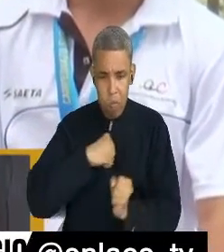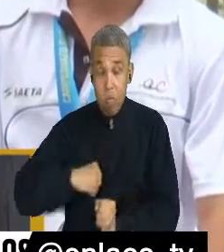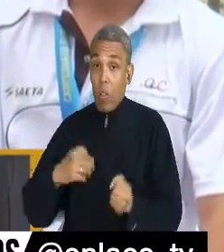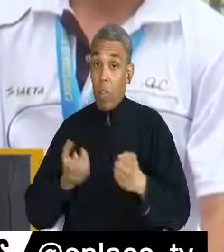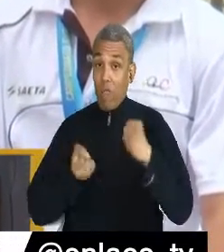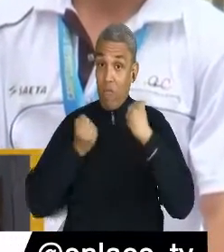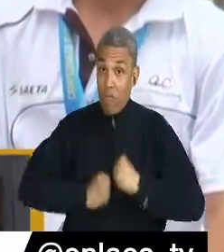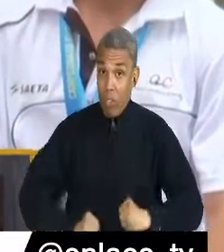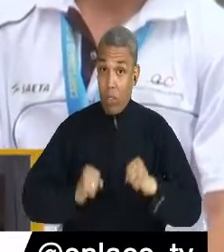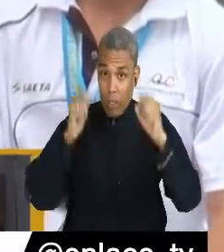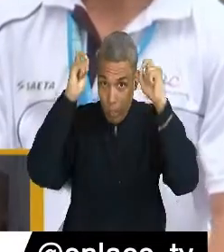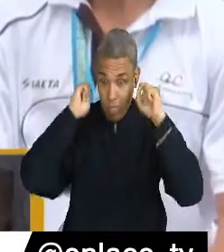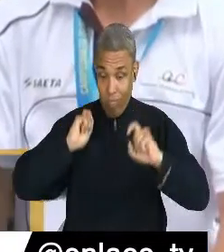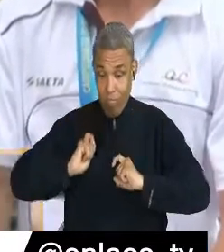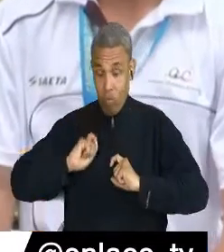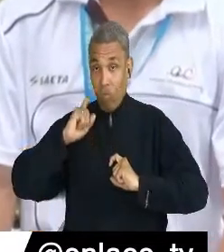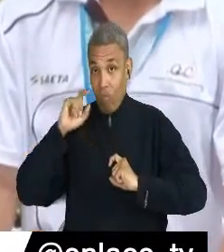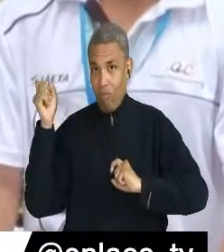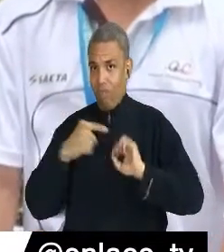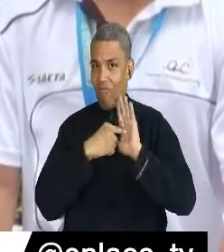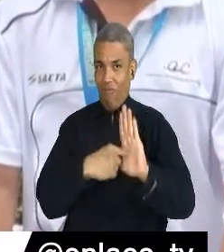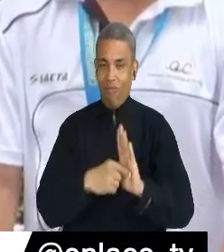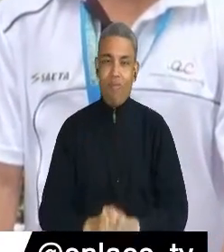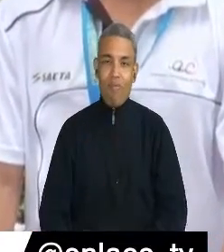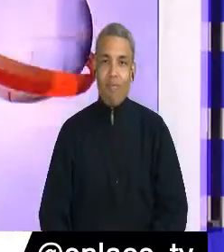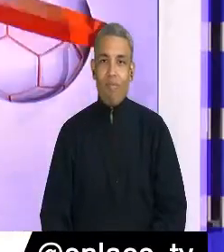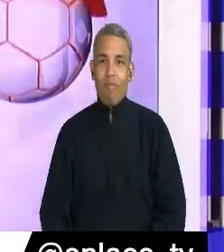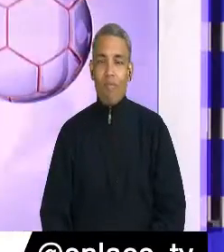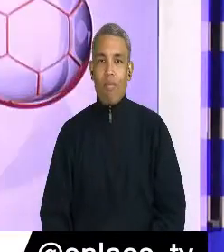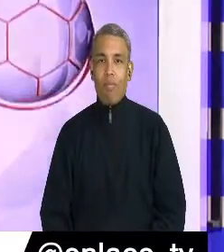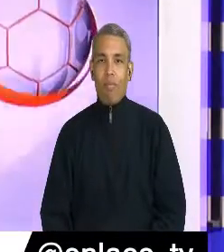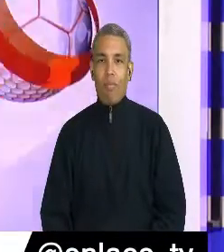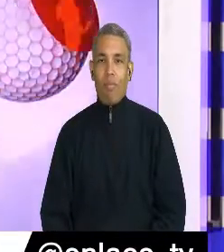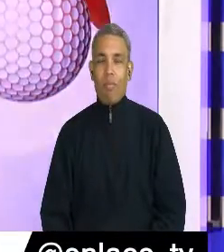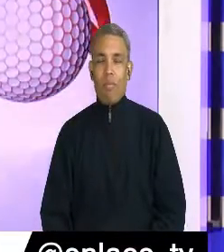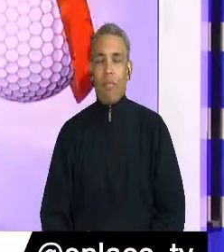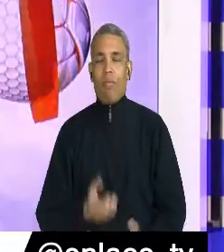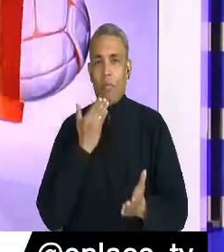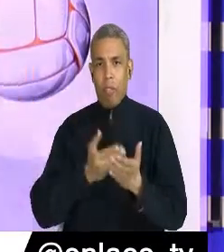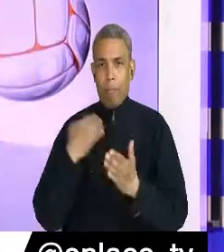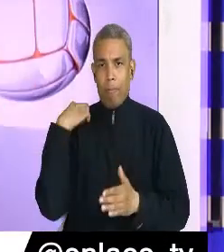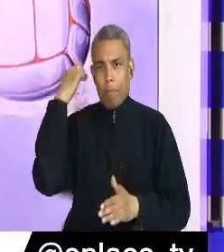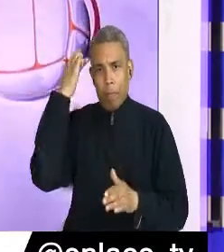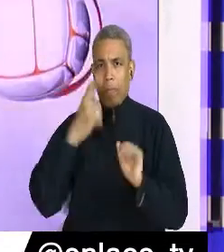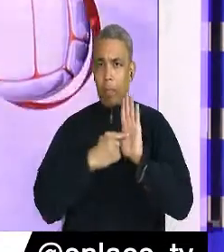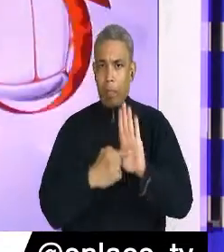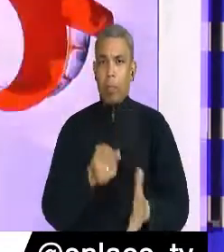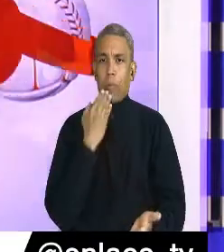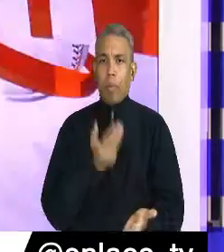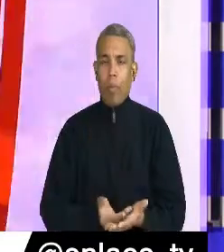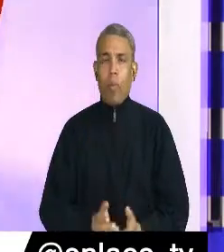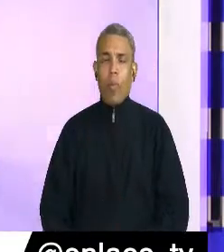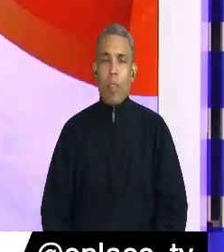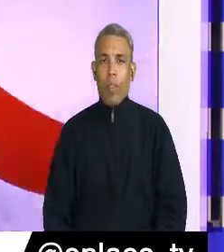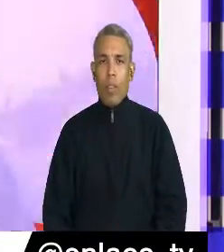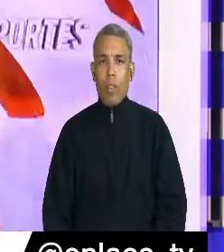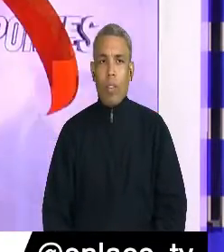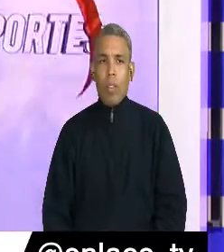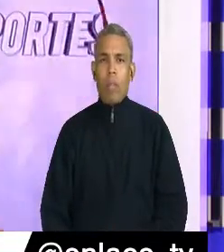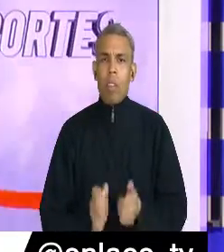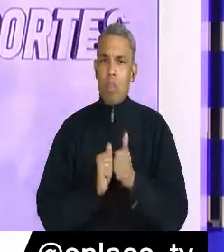estas preseas continúen ustedes con más información en estudio buenas tardes gracias pero muy buenas tardes para usted y con un gran nivel deportivo